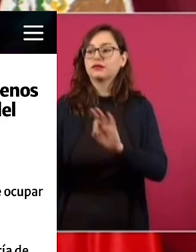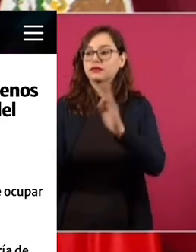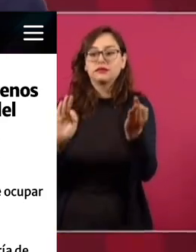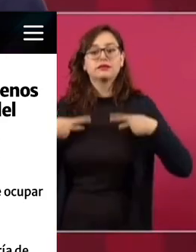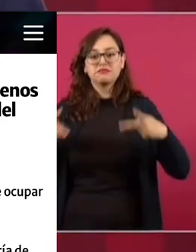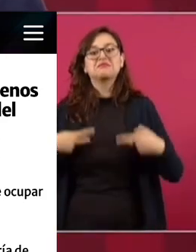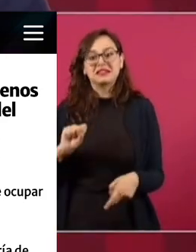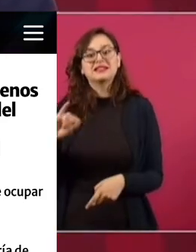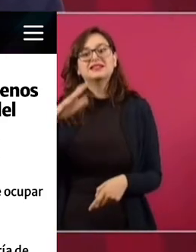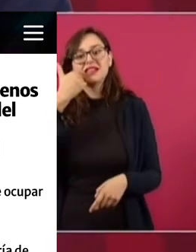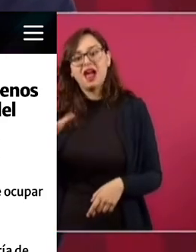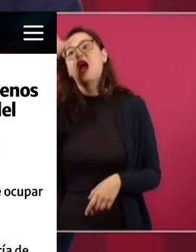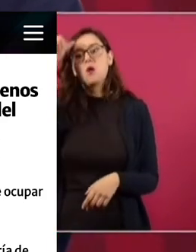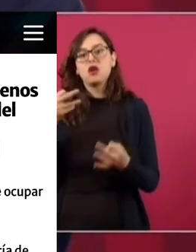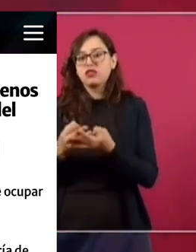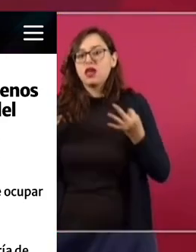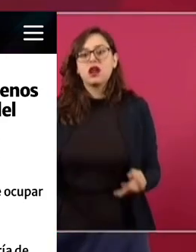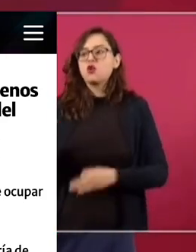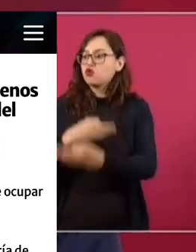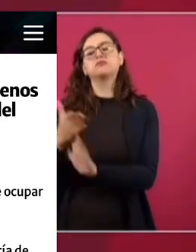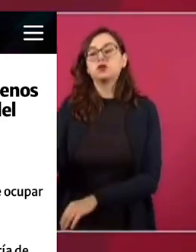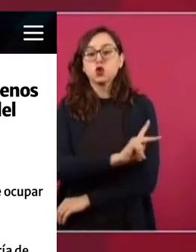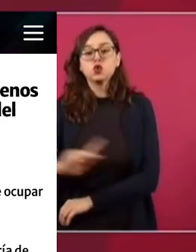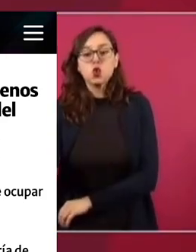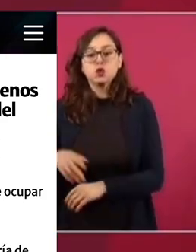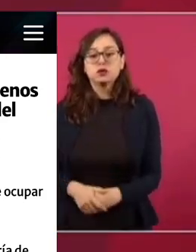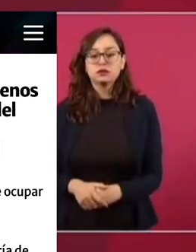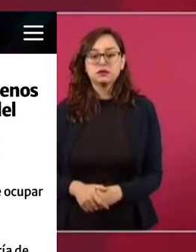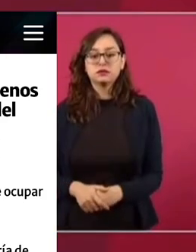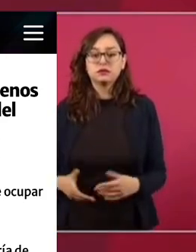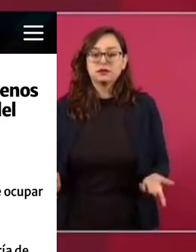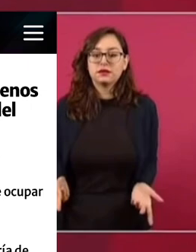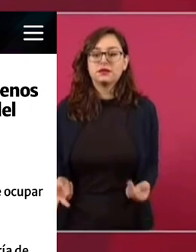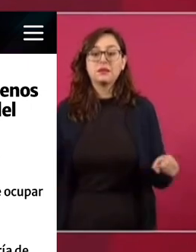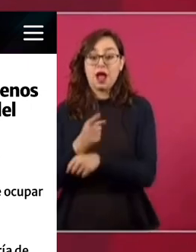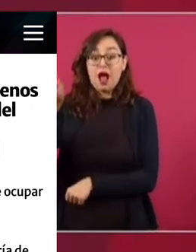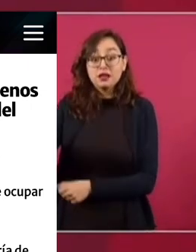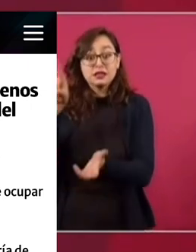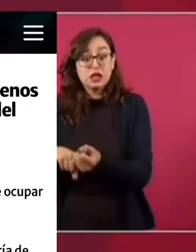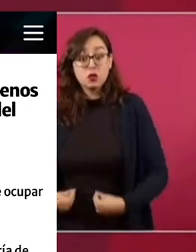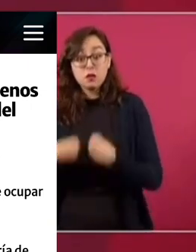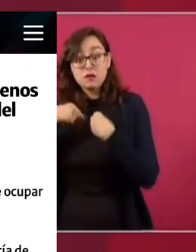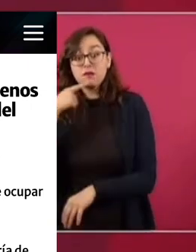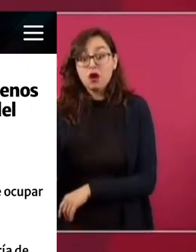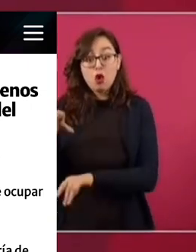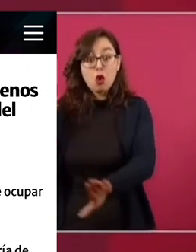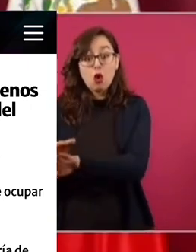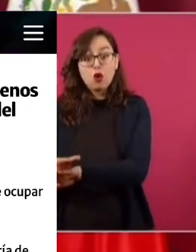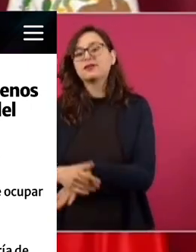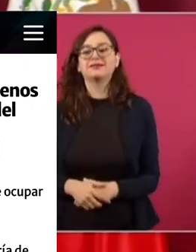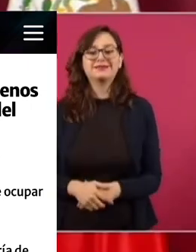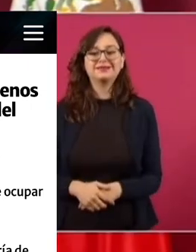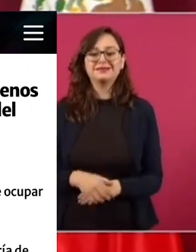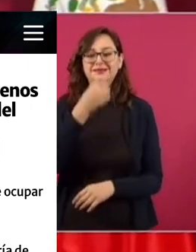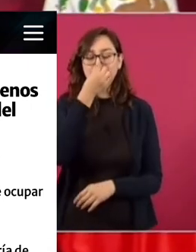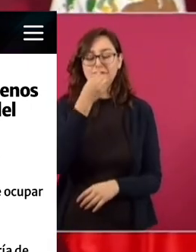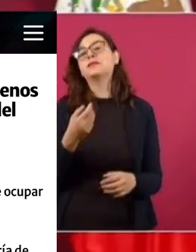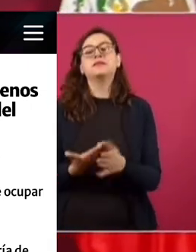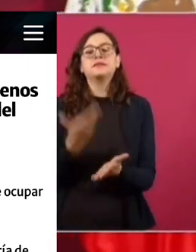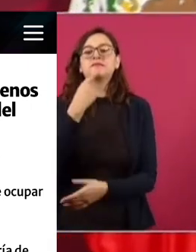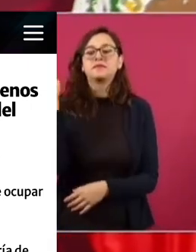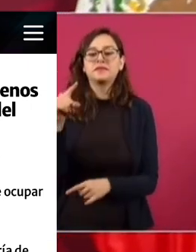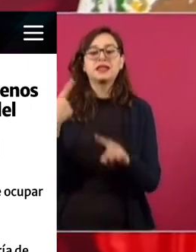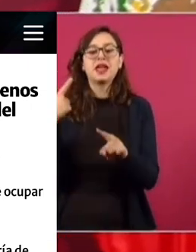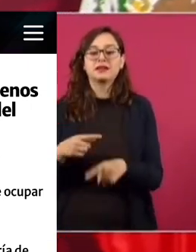tren están dando todos su anuencia y llegan de la Ciudad de México y de otras partes del país pseudos